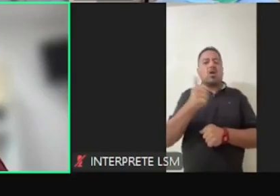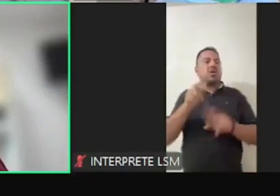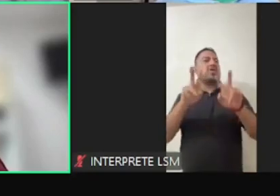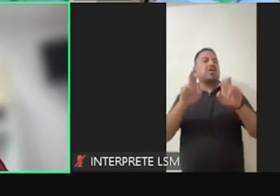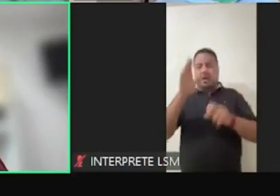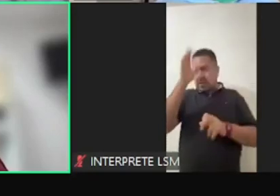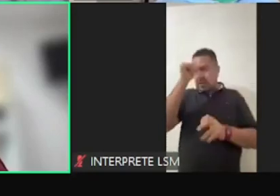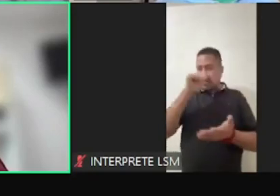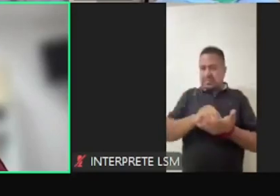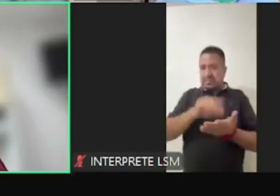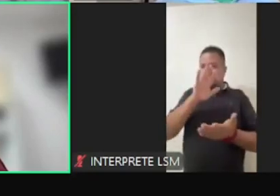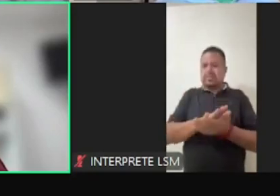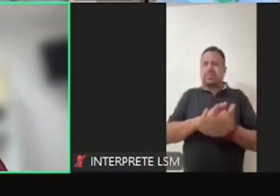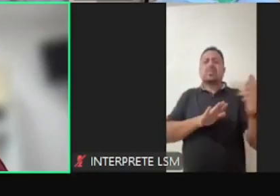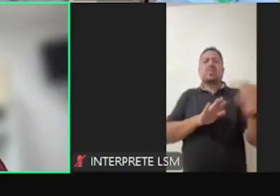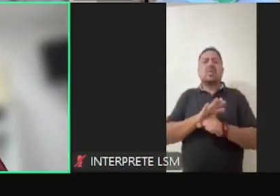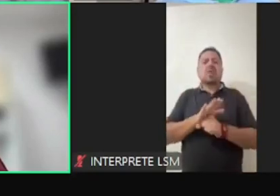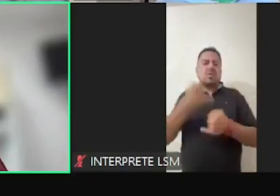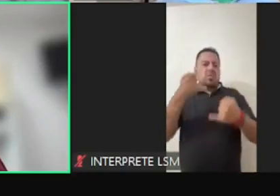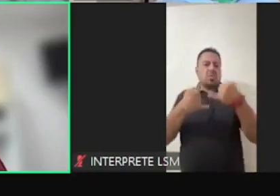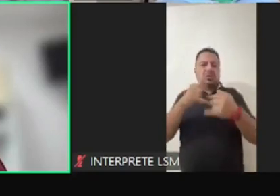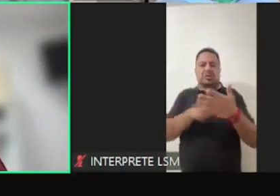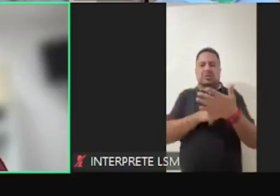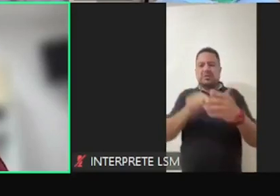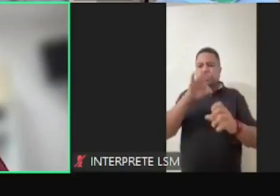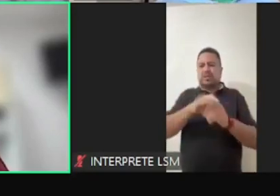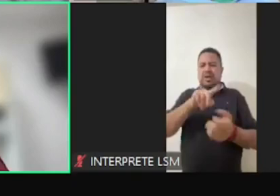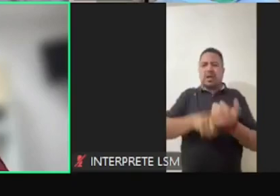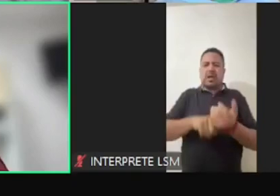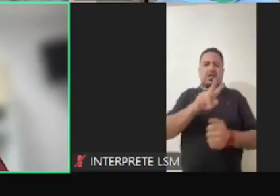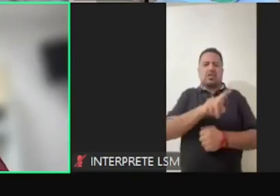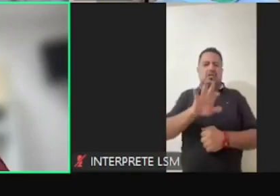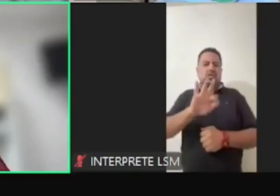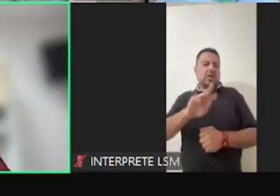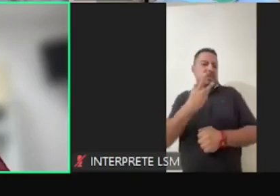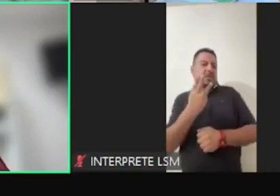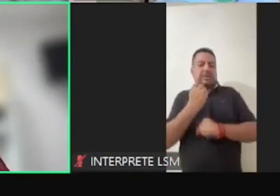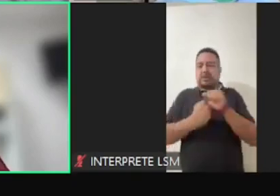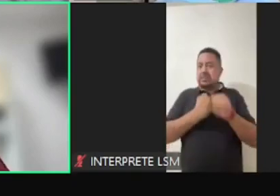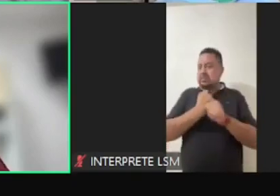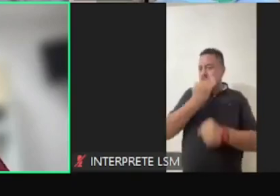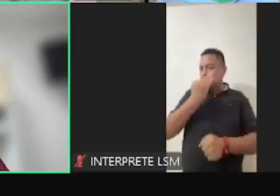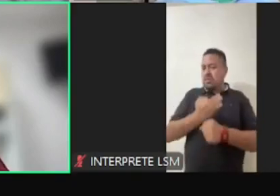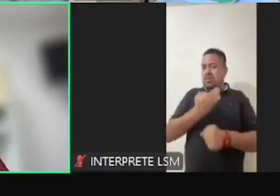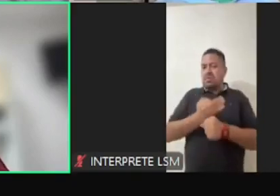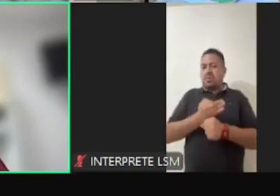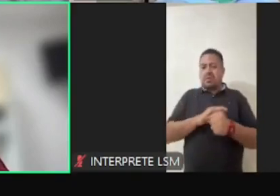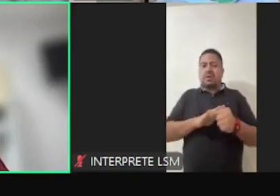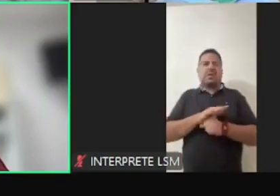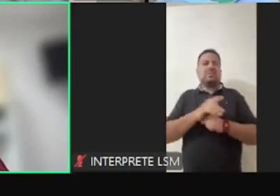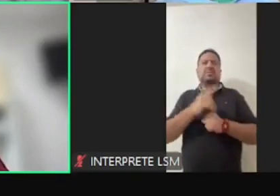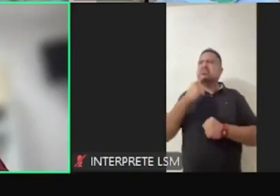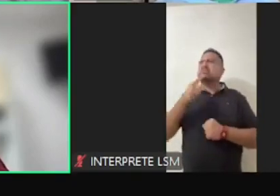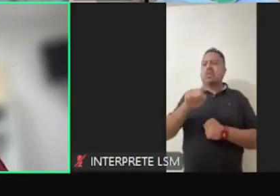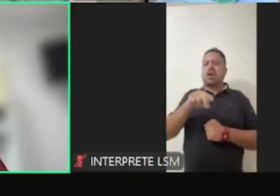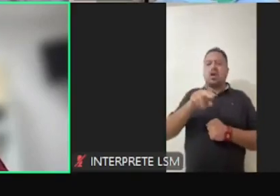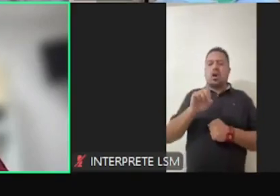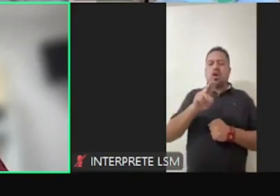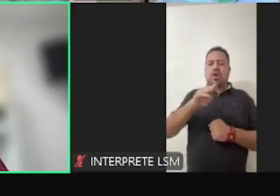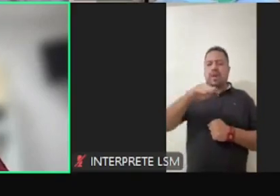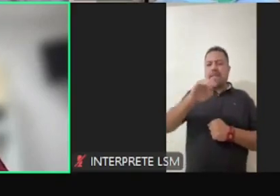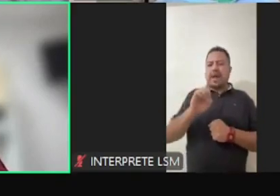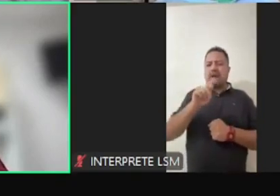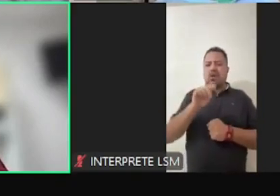acuerdo plenario relativo con el juicio electoral ciudadano 240 de este año la actora es Norma utilia Hernández